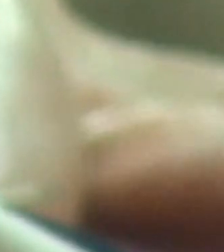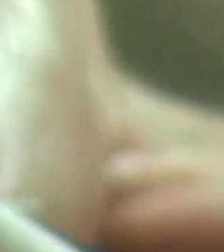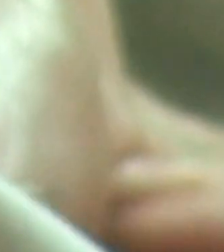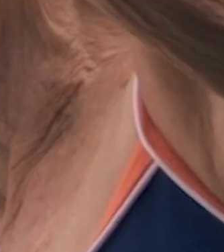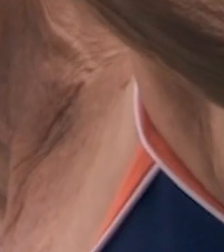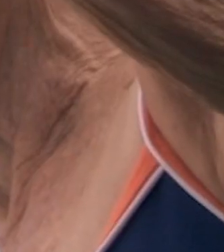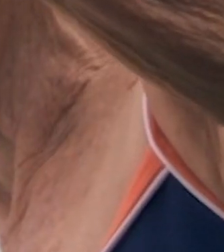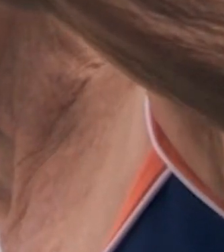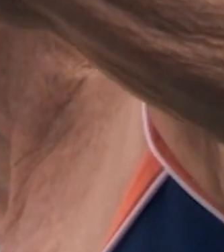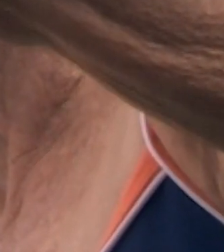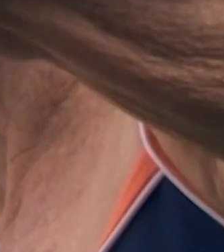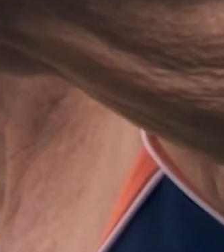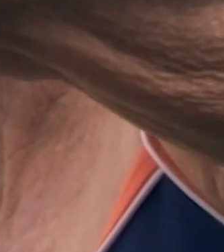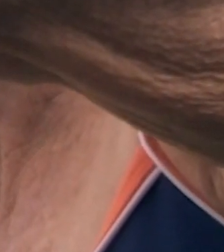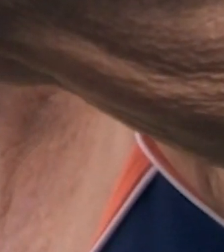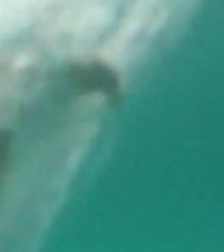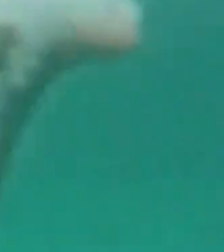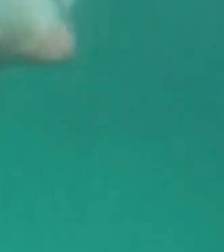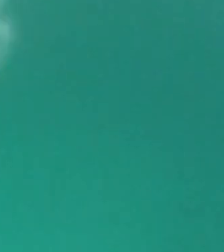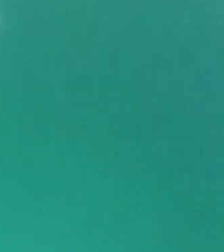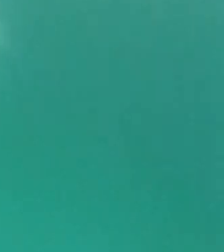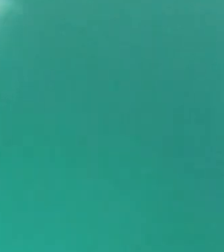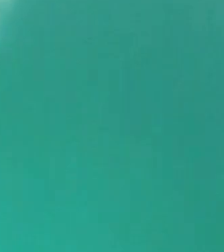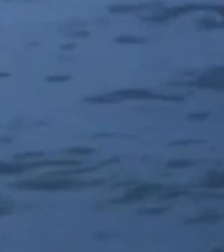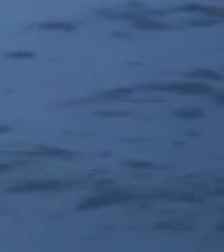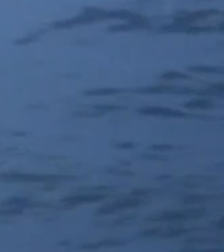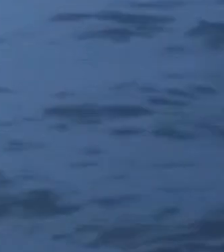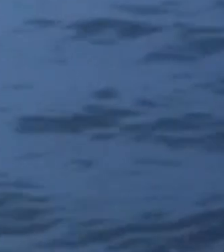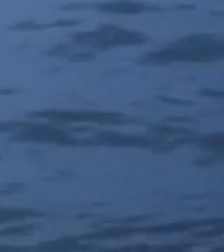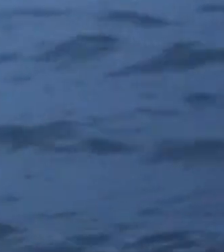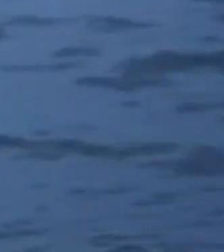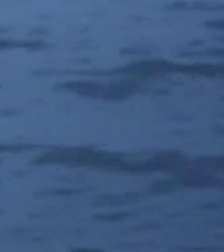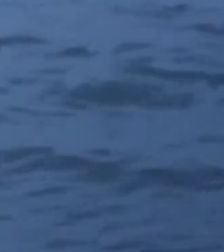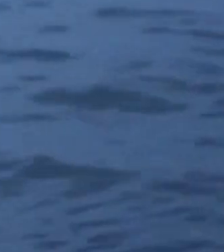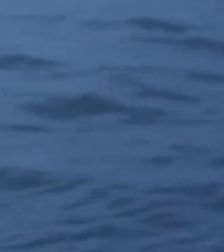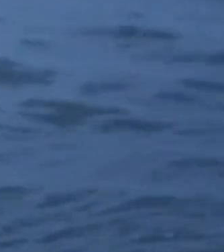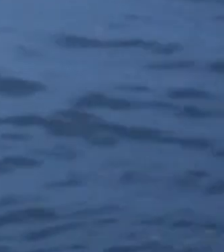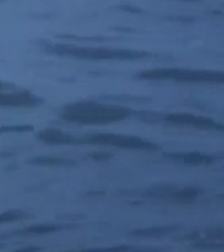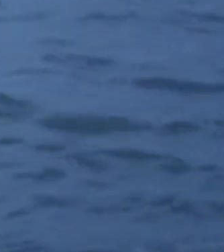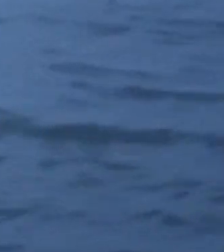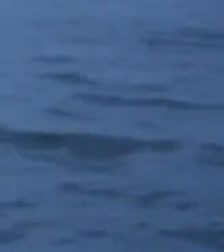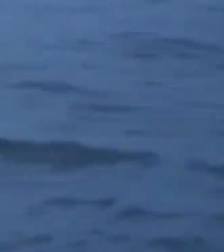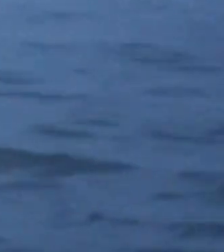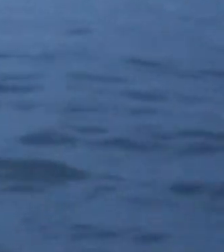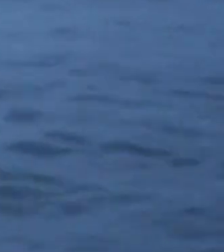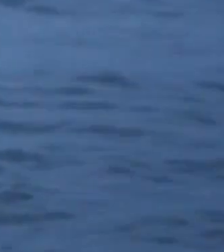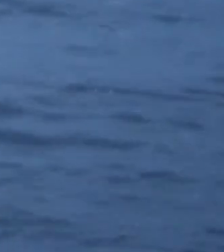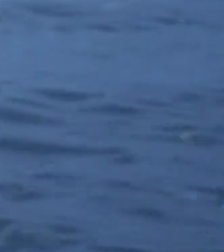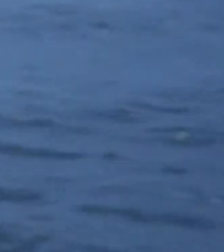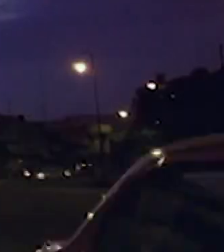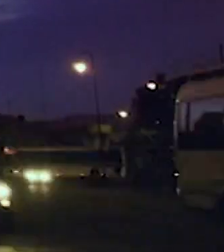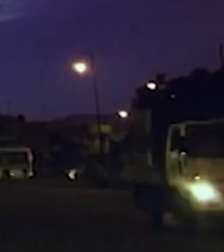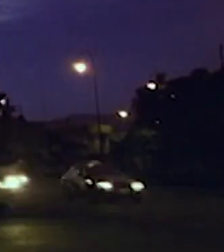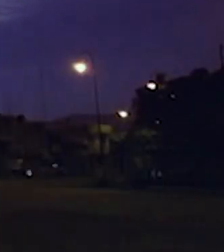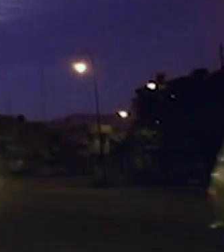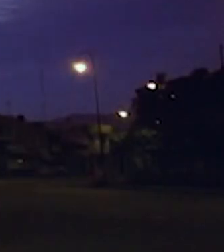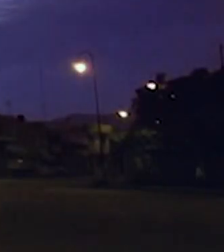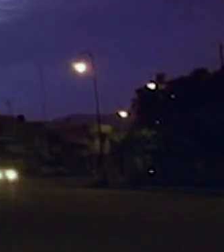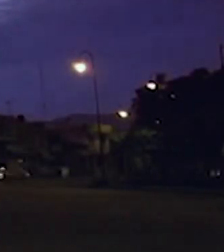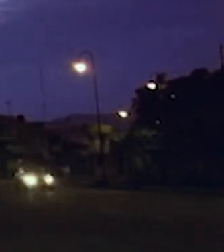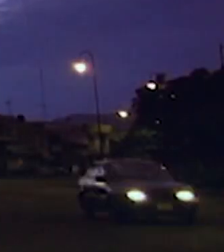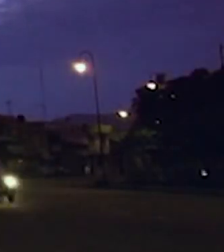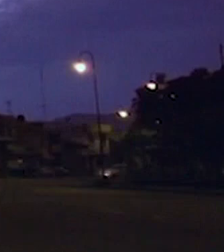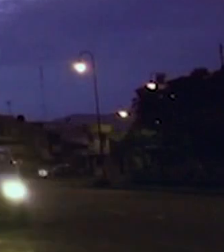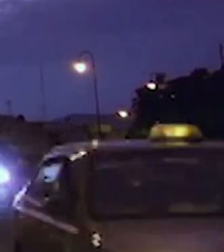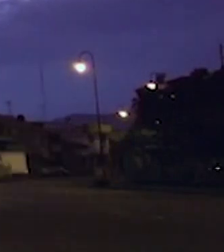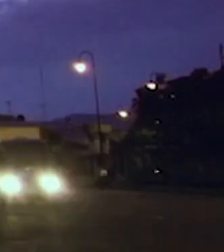Coser mucho para sacar a mis hijos a flote. A las 9 de la noche, con repetición los domingos a las